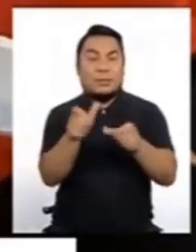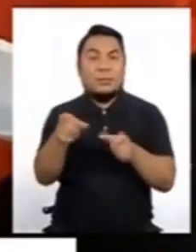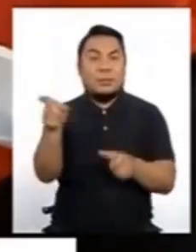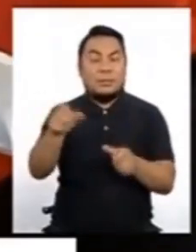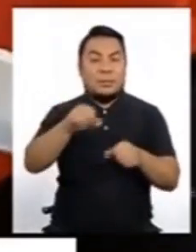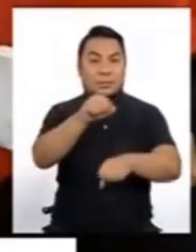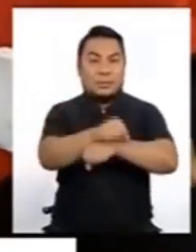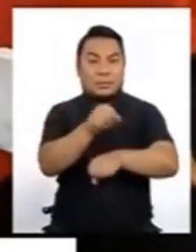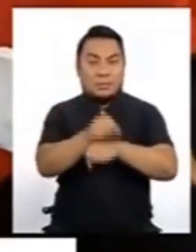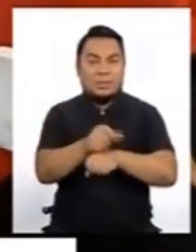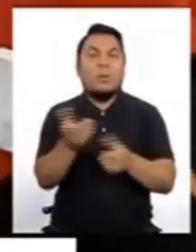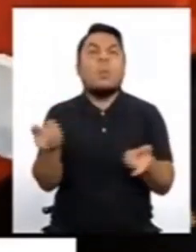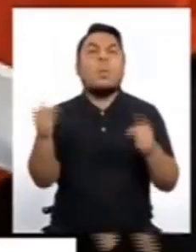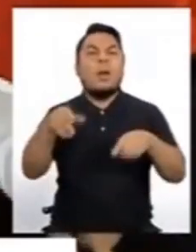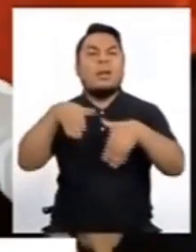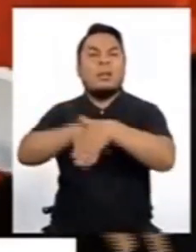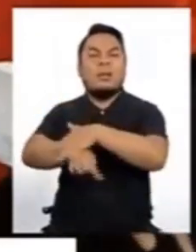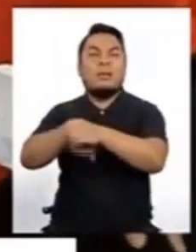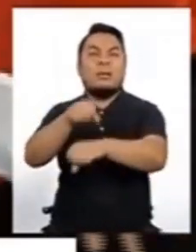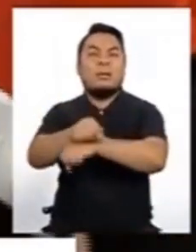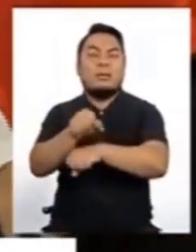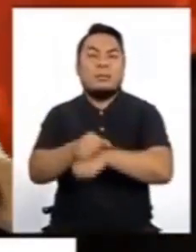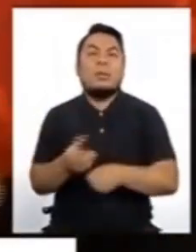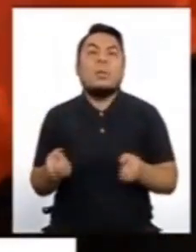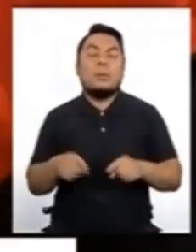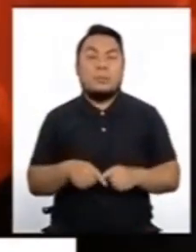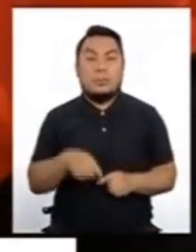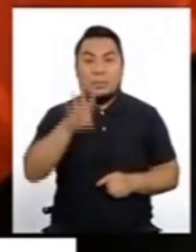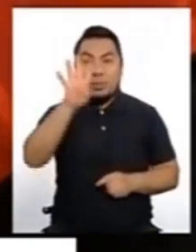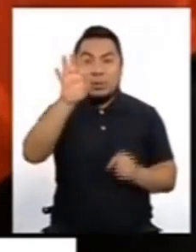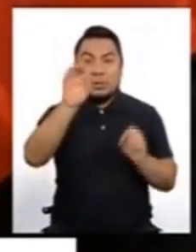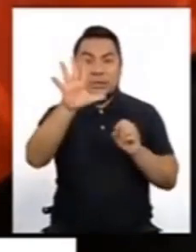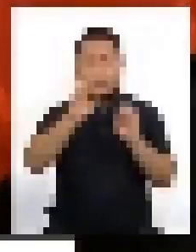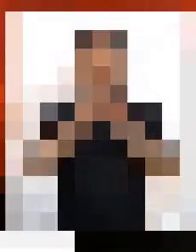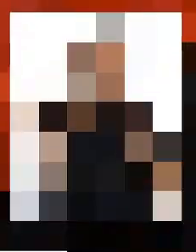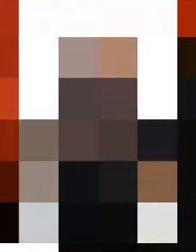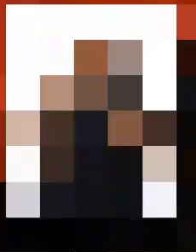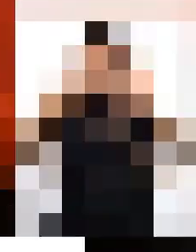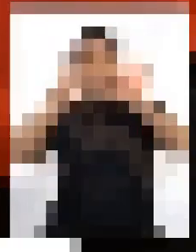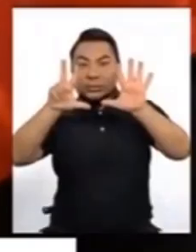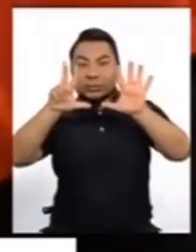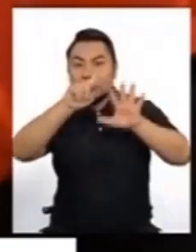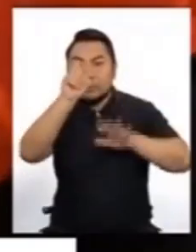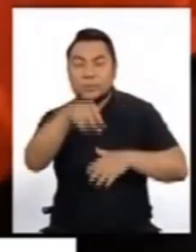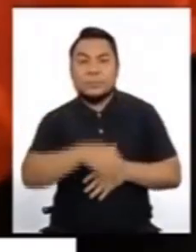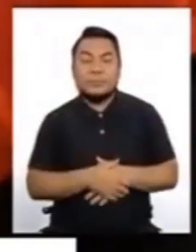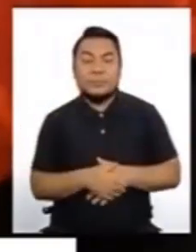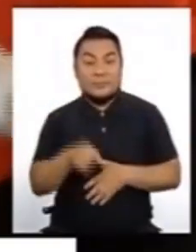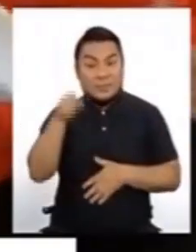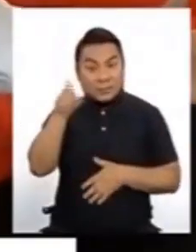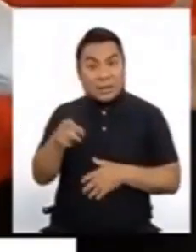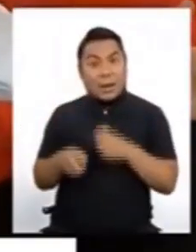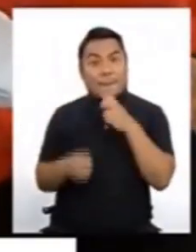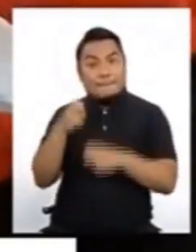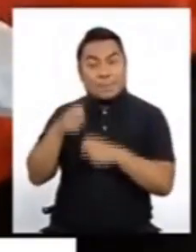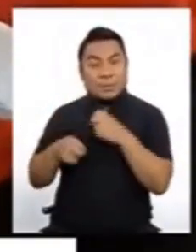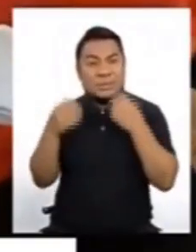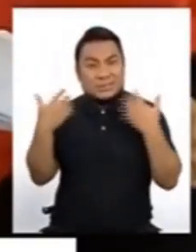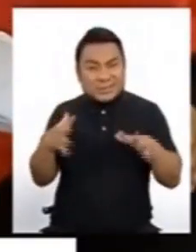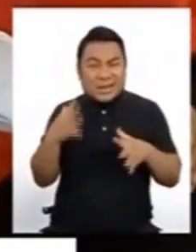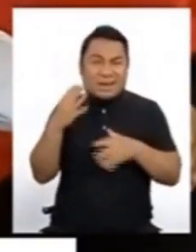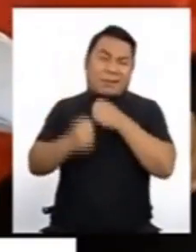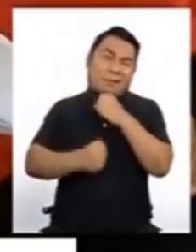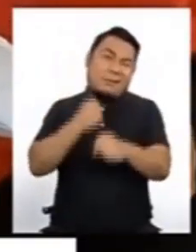entrado hace 45 días desde que se creó el estado de emergencia. No es un problema que lo tenemos de hace